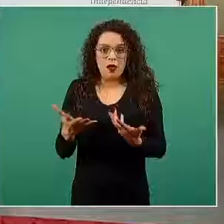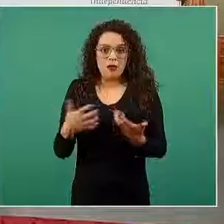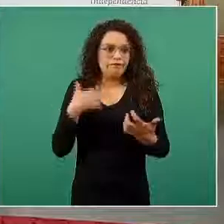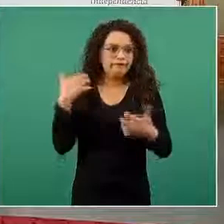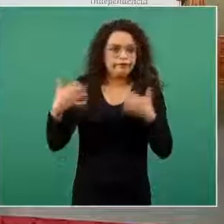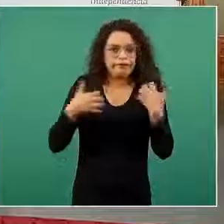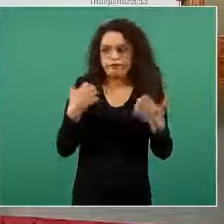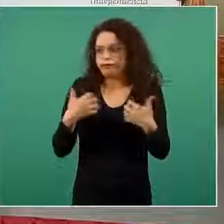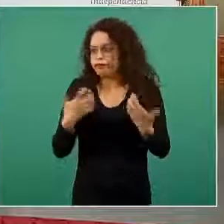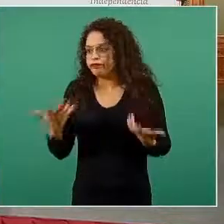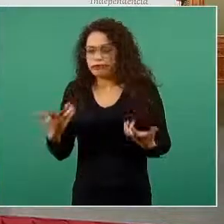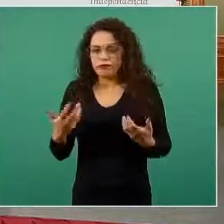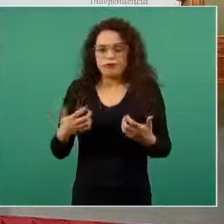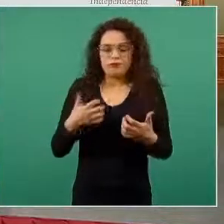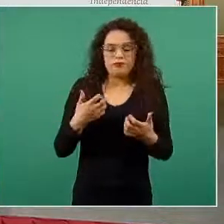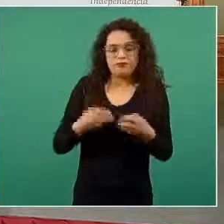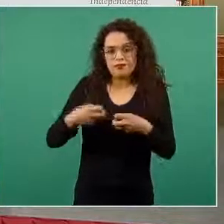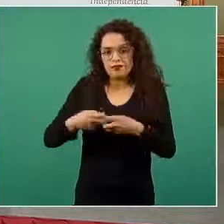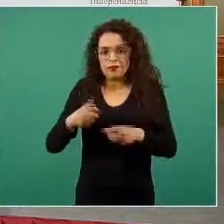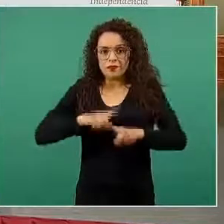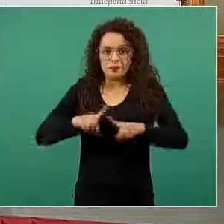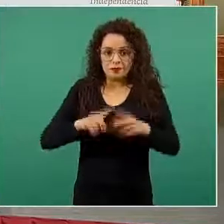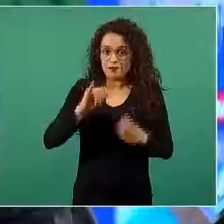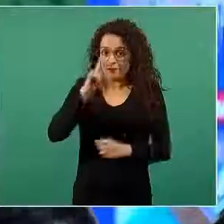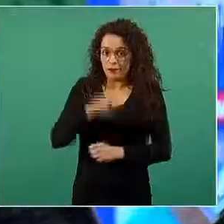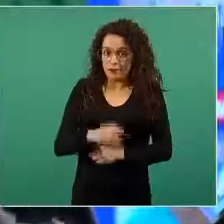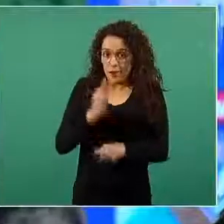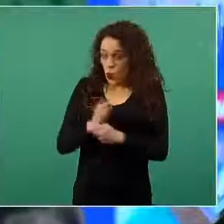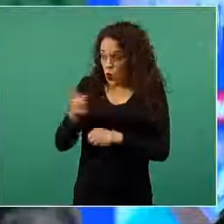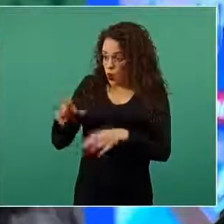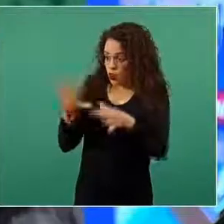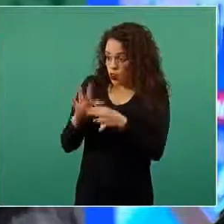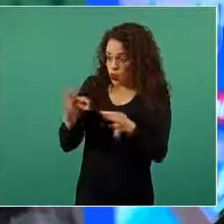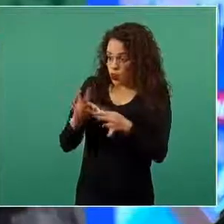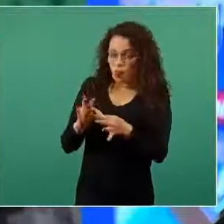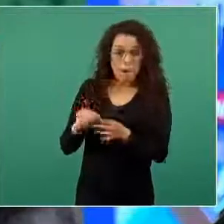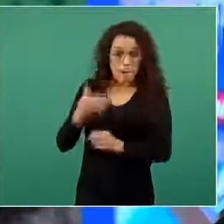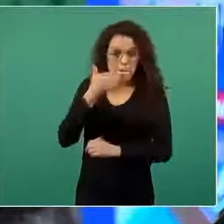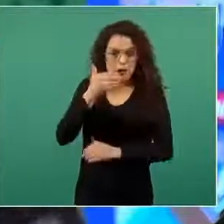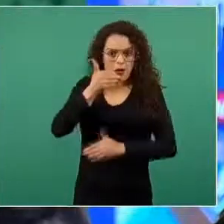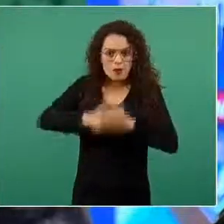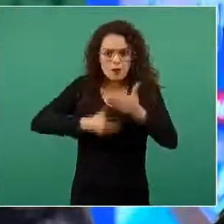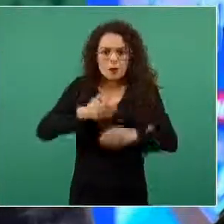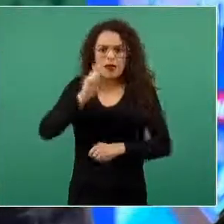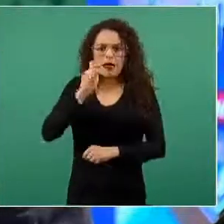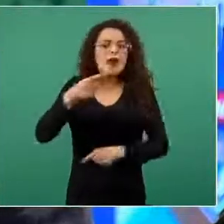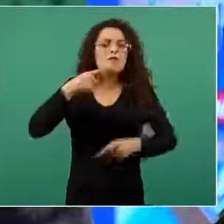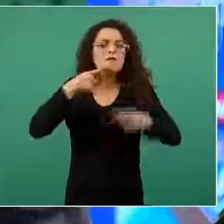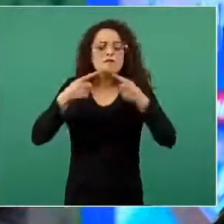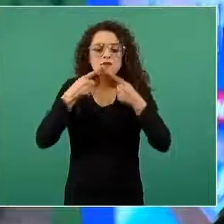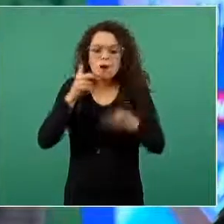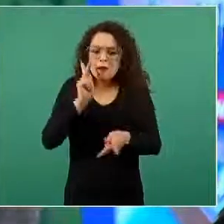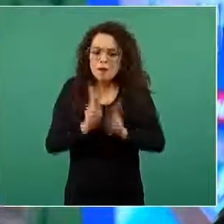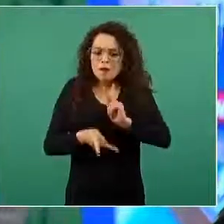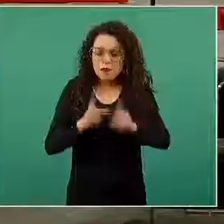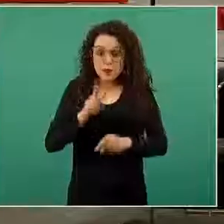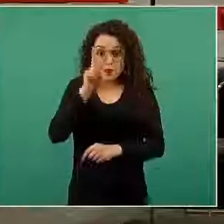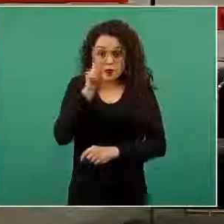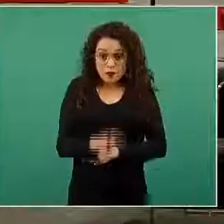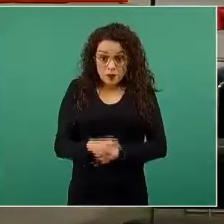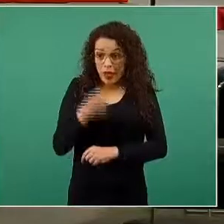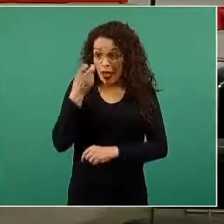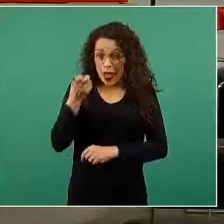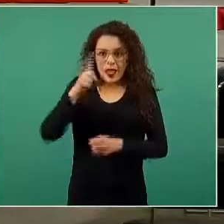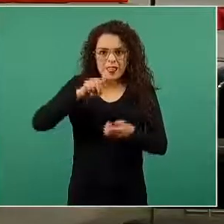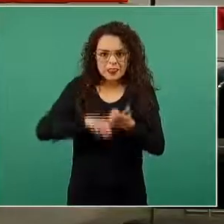esta experiencia que nos relata el doctor Martínez Heine, pues se ve este proceso de diálogo, es esencialmente una experiencia democrática